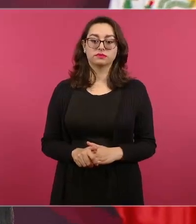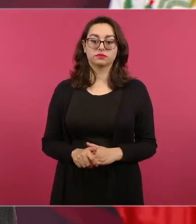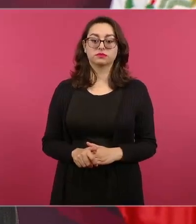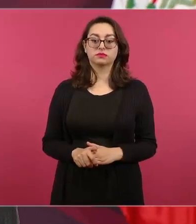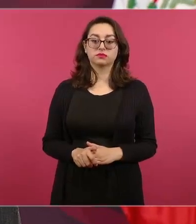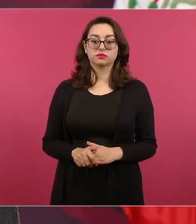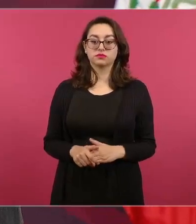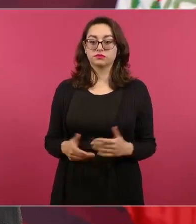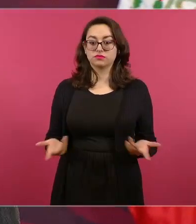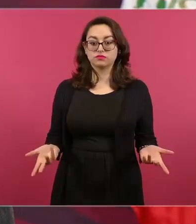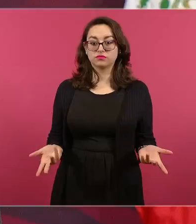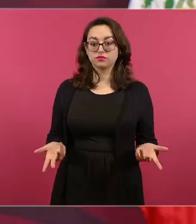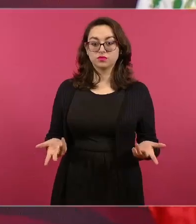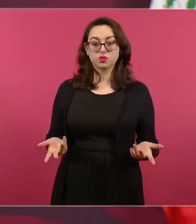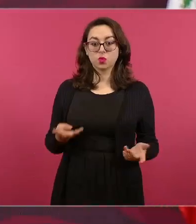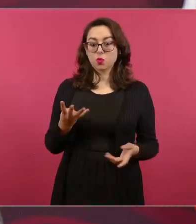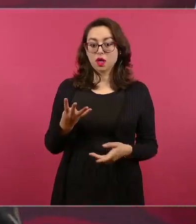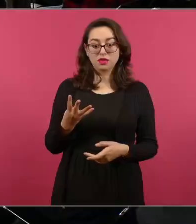4 años, 5,